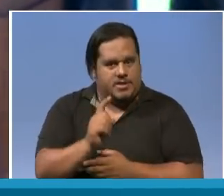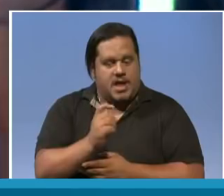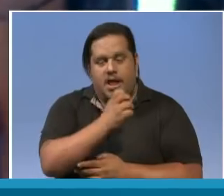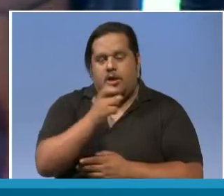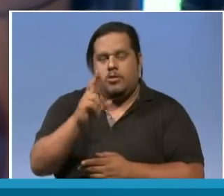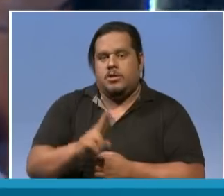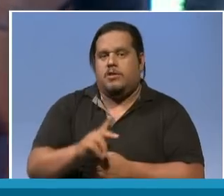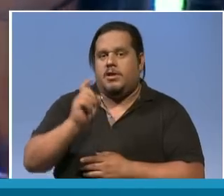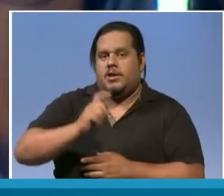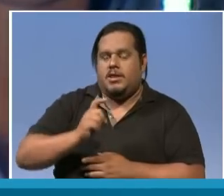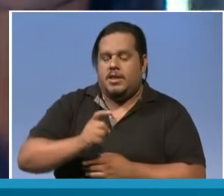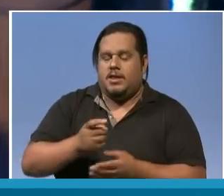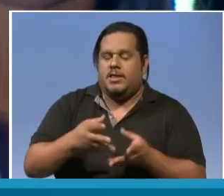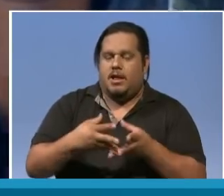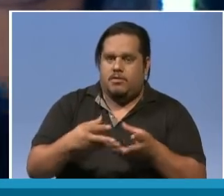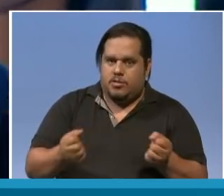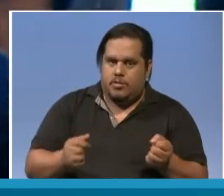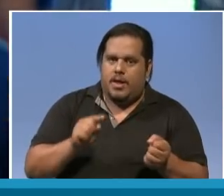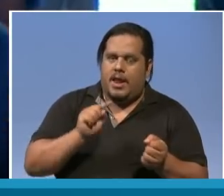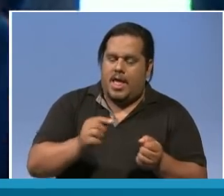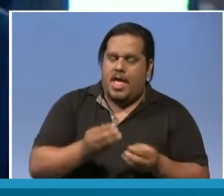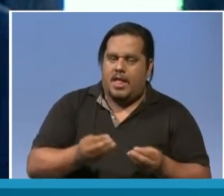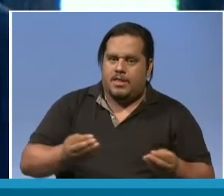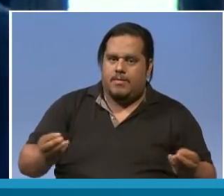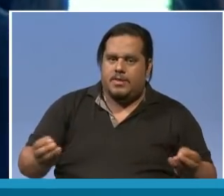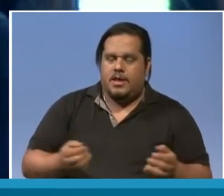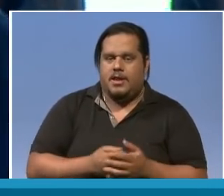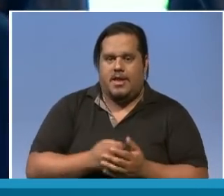Rica necesita que resolvamos esa materia.